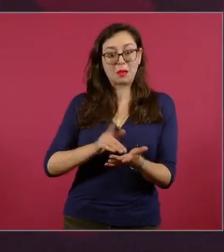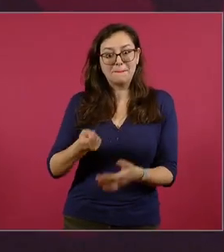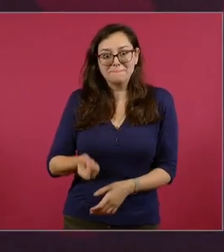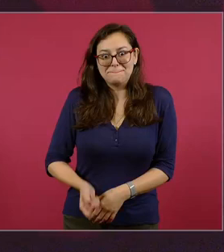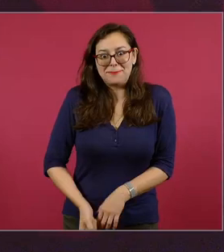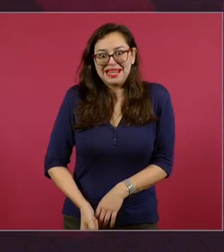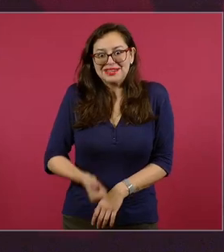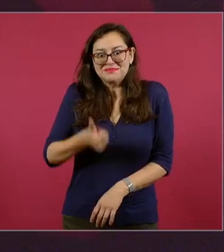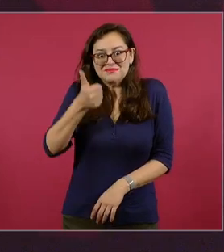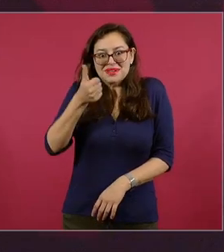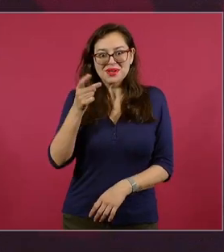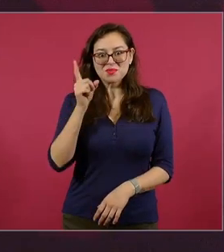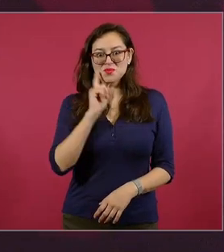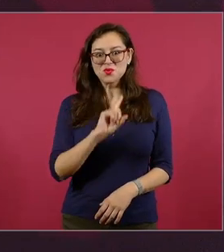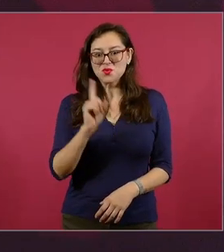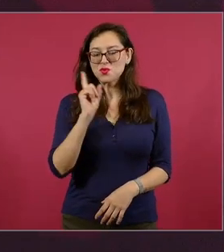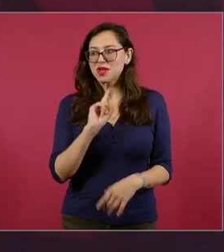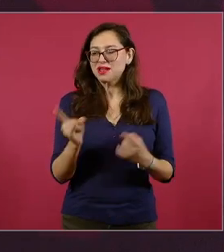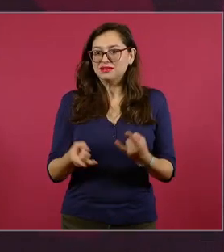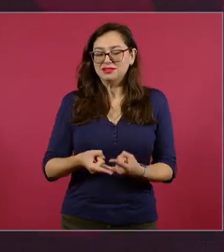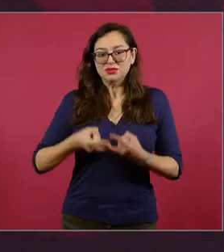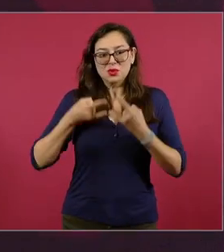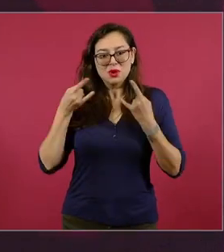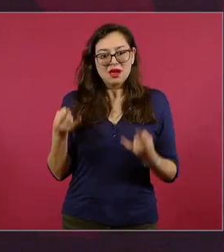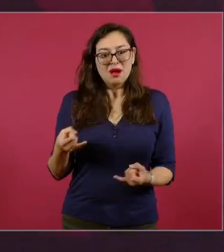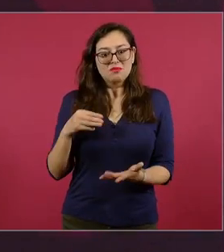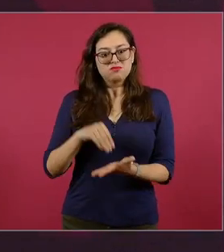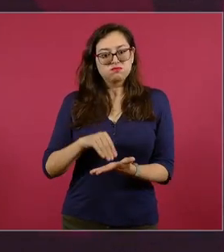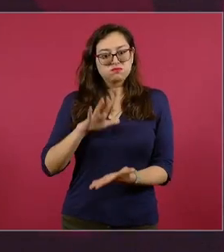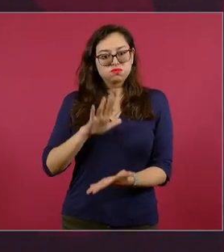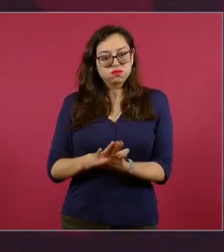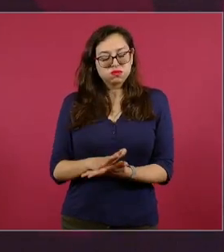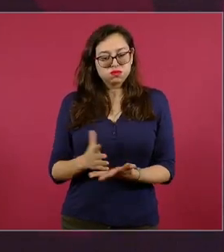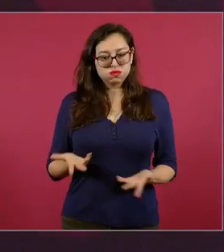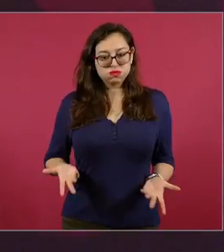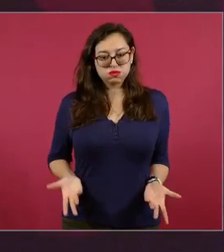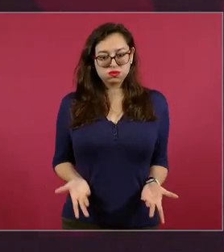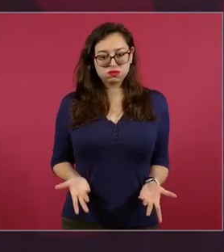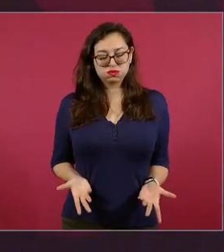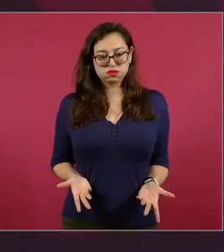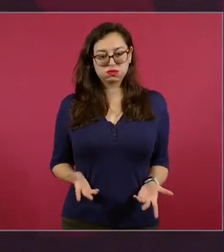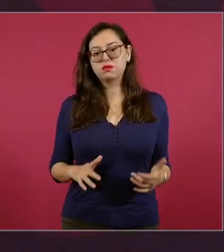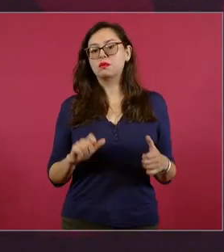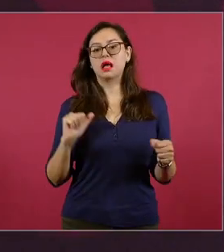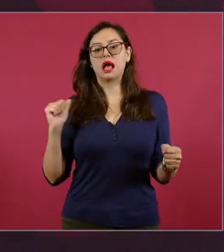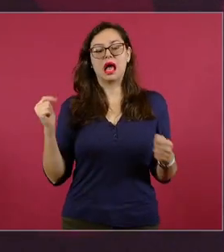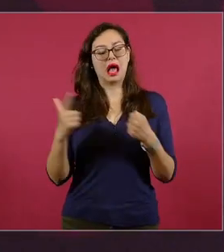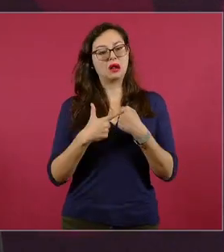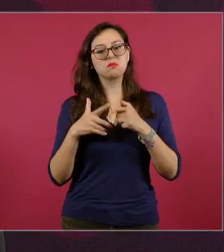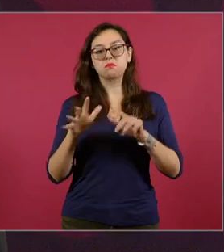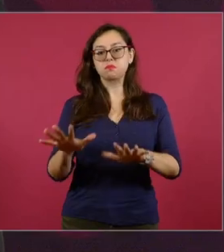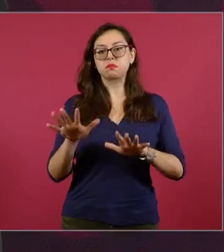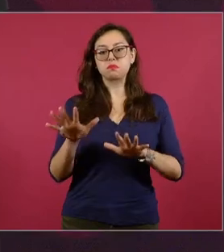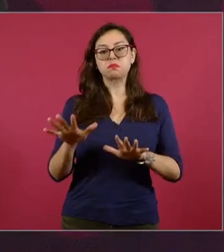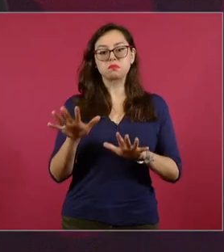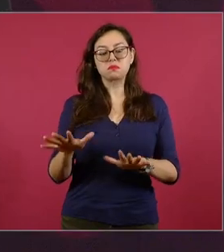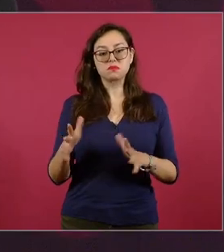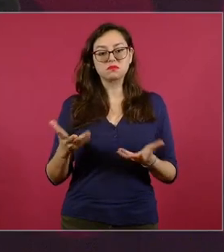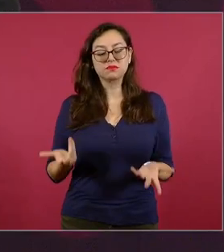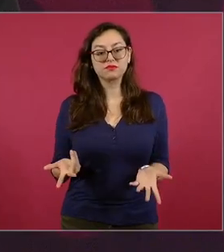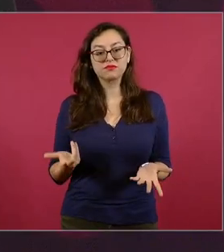histórico, algo excepcional. México